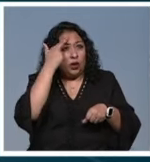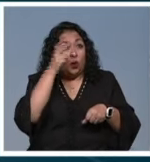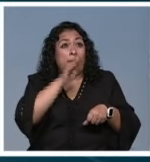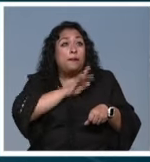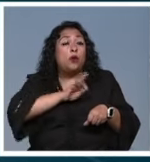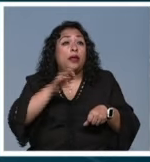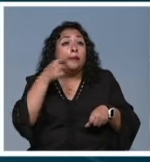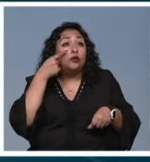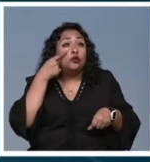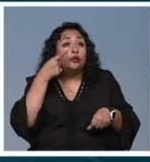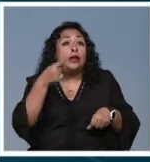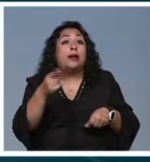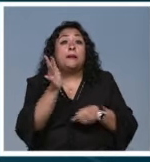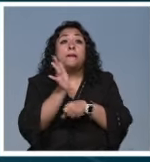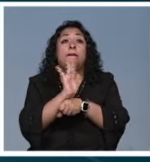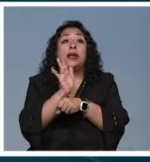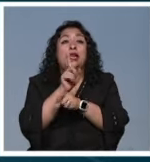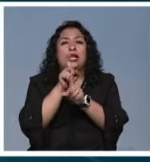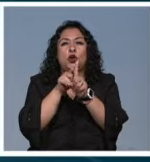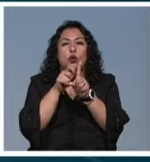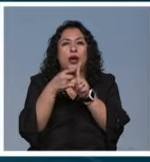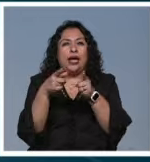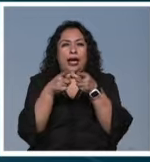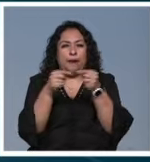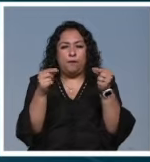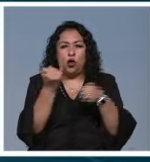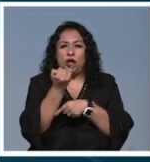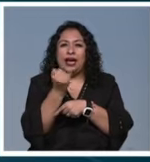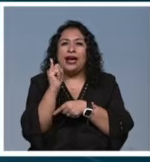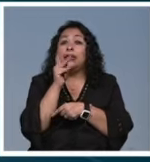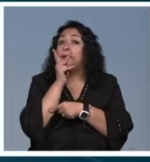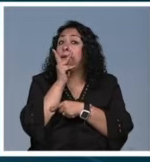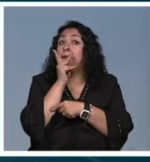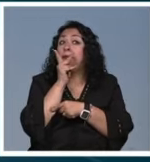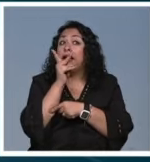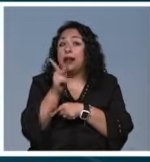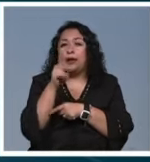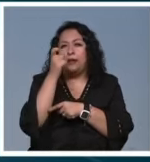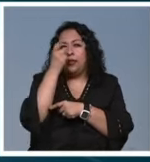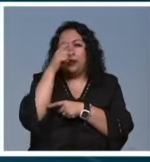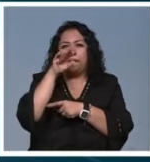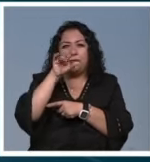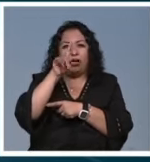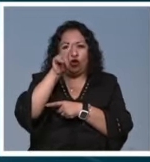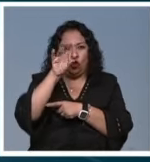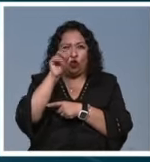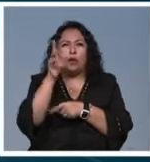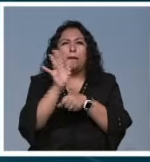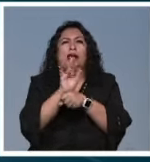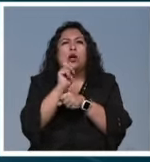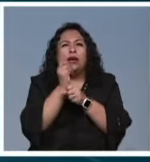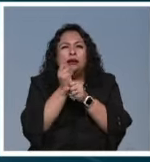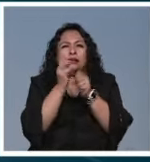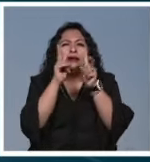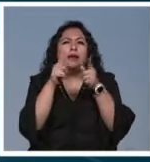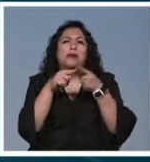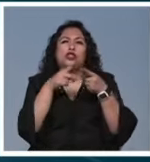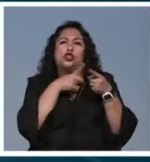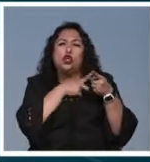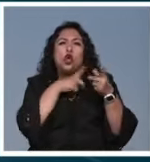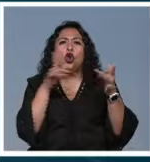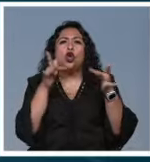podemos encontrar en la película de animación japonesa El Jardín de las Palabras, de Makoto Shinkai. La película explora temas de soledad